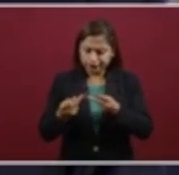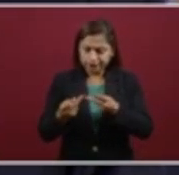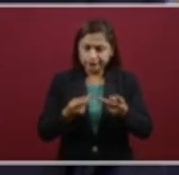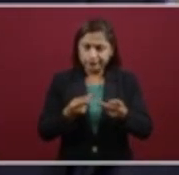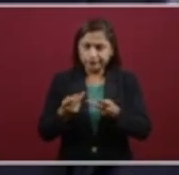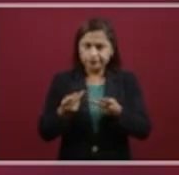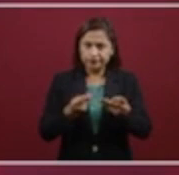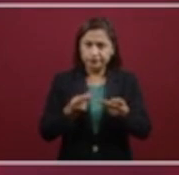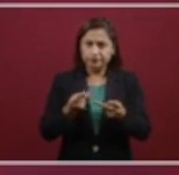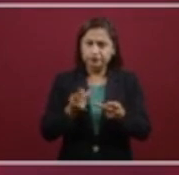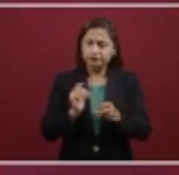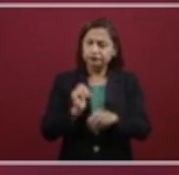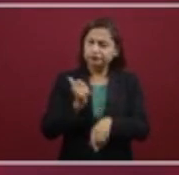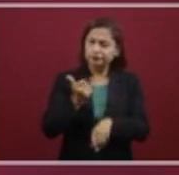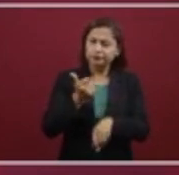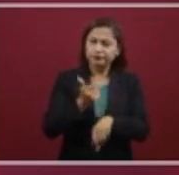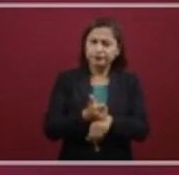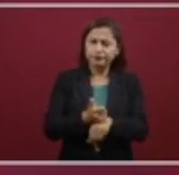con